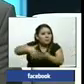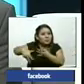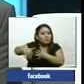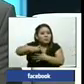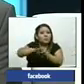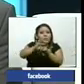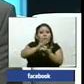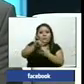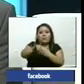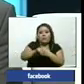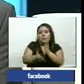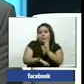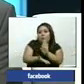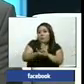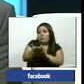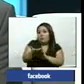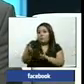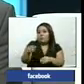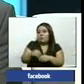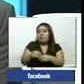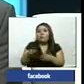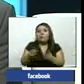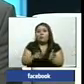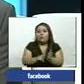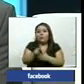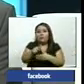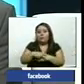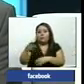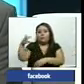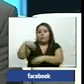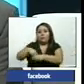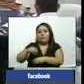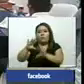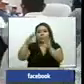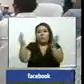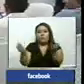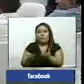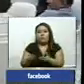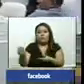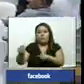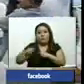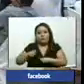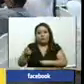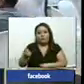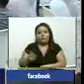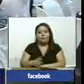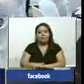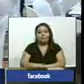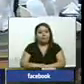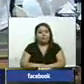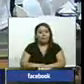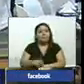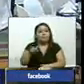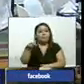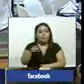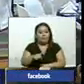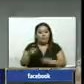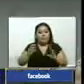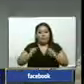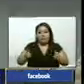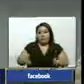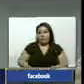inversión para el desarrollo. El plan tendrá financiamiento del Banco Mundial. Es promovido por el gobierno con el